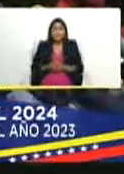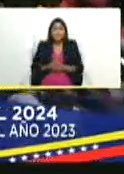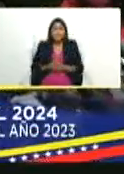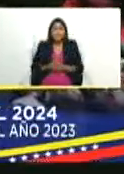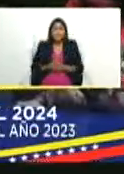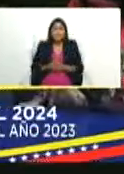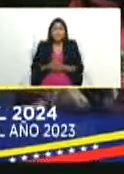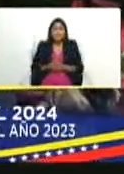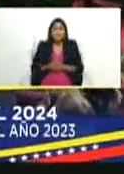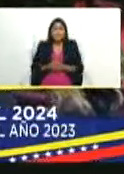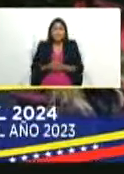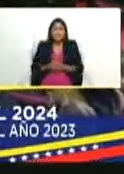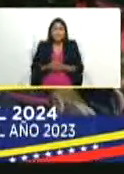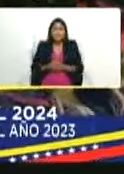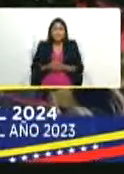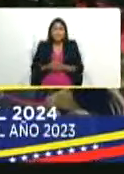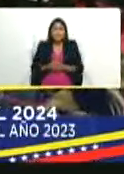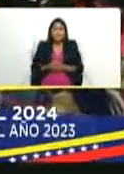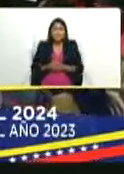Bien,